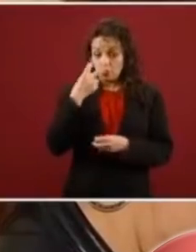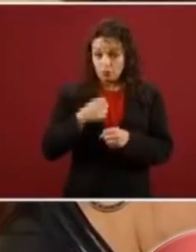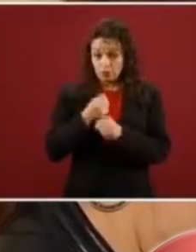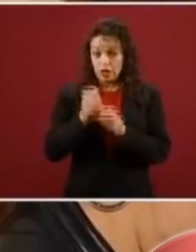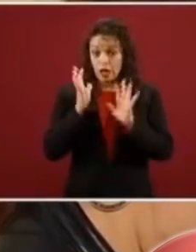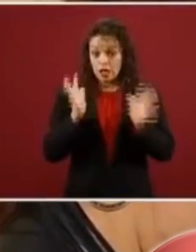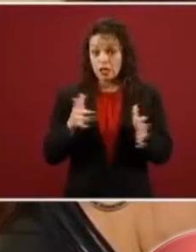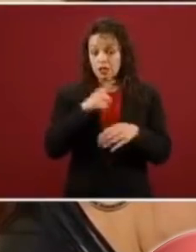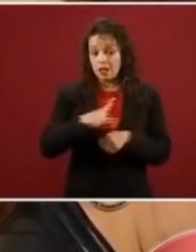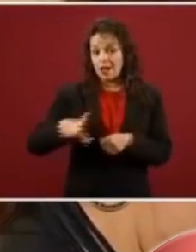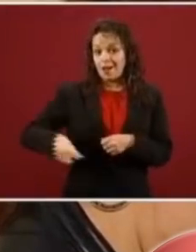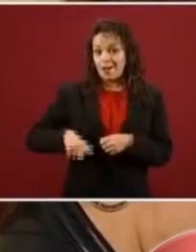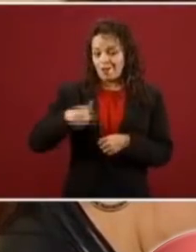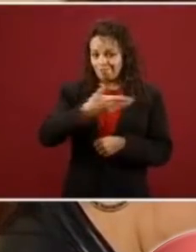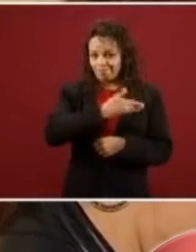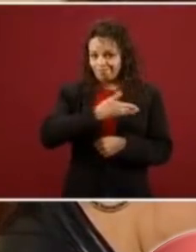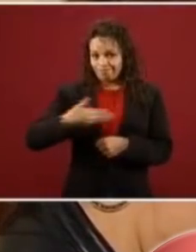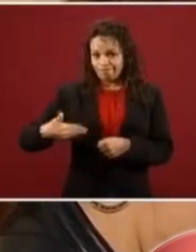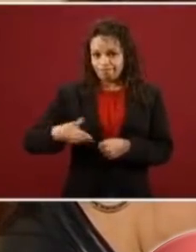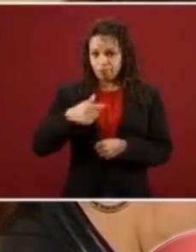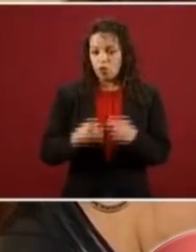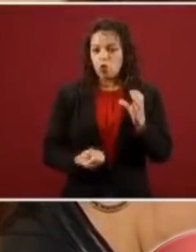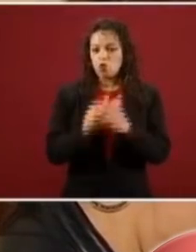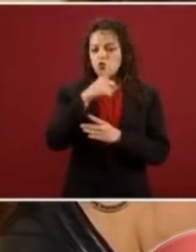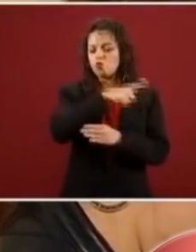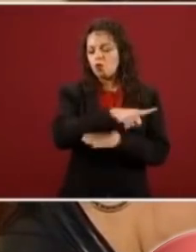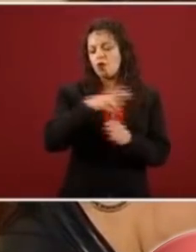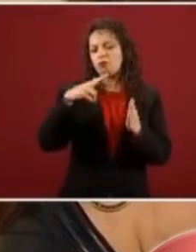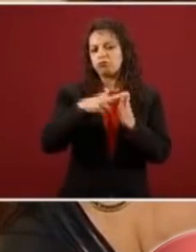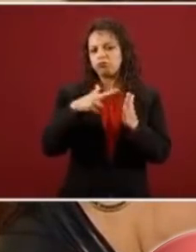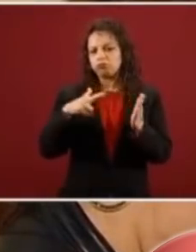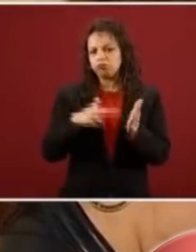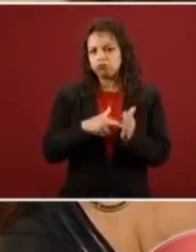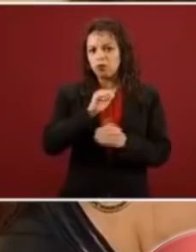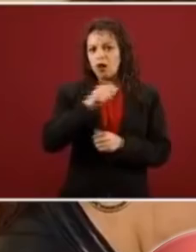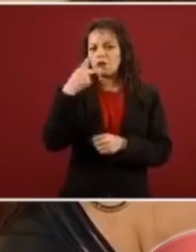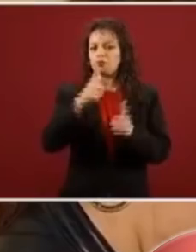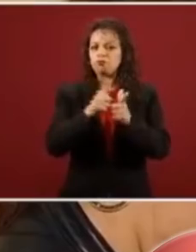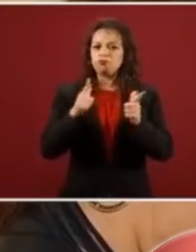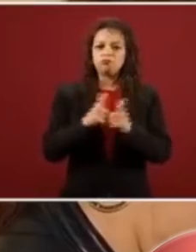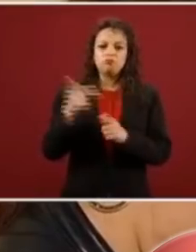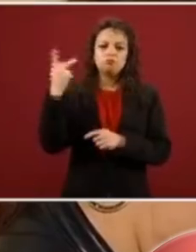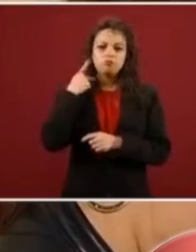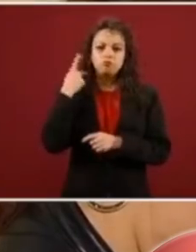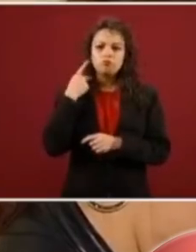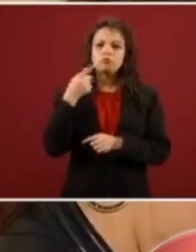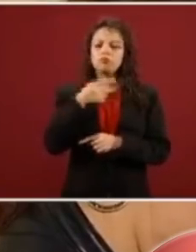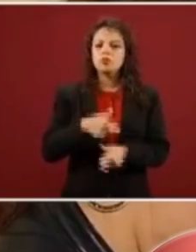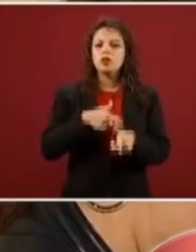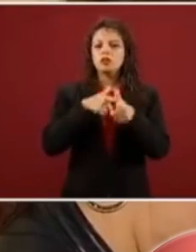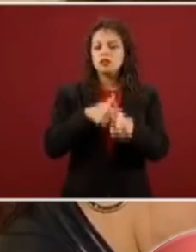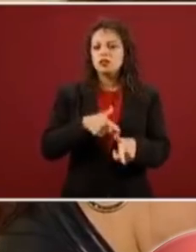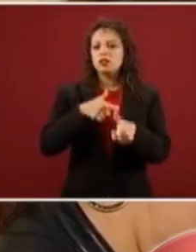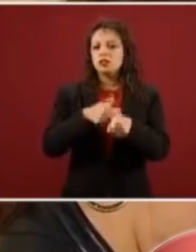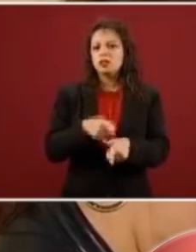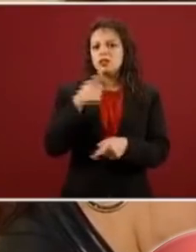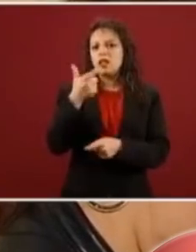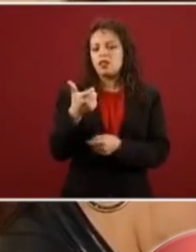de reforma político-electoral en función de que hay partidos que siguen cobrando